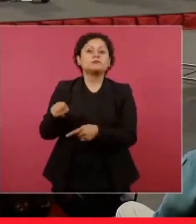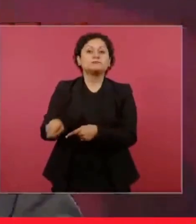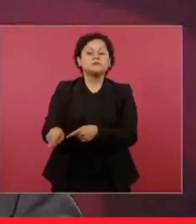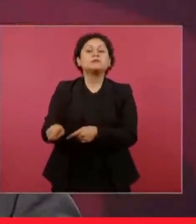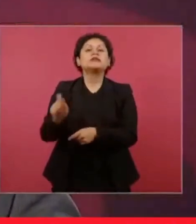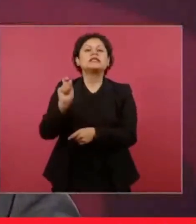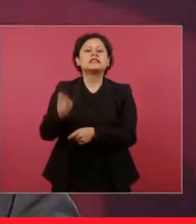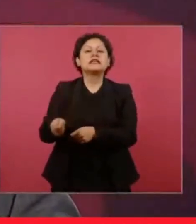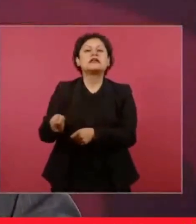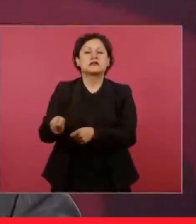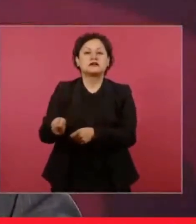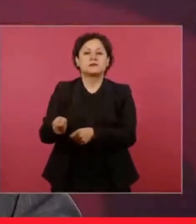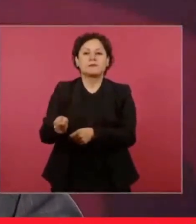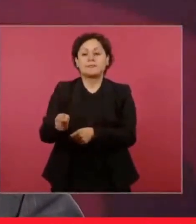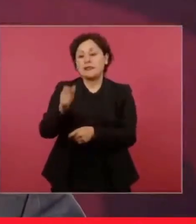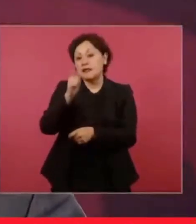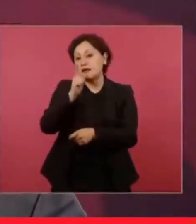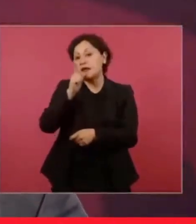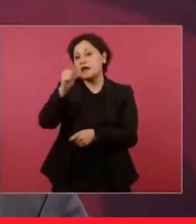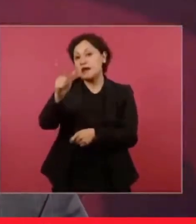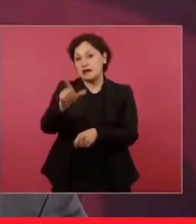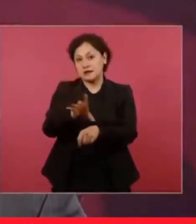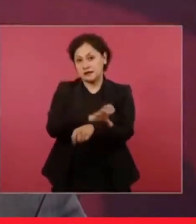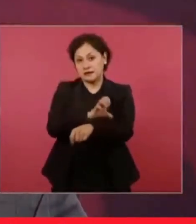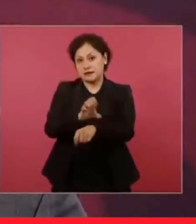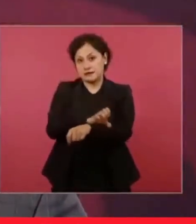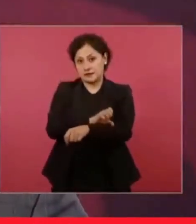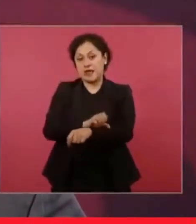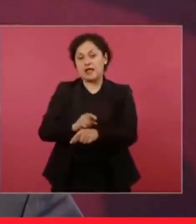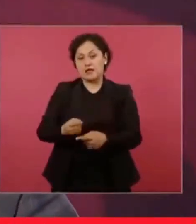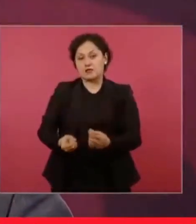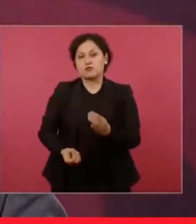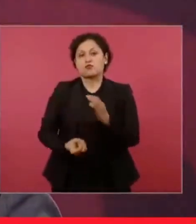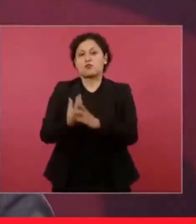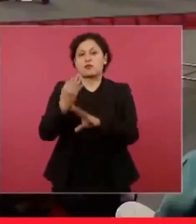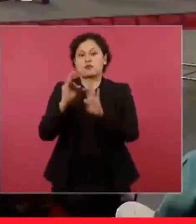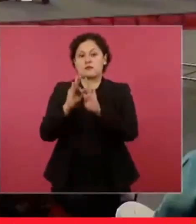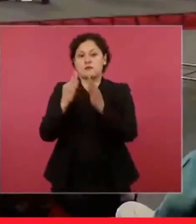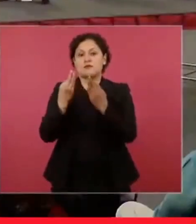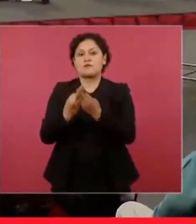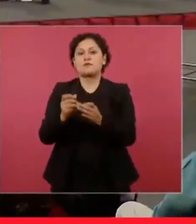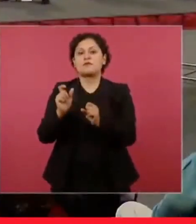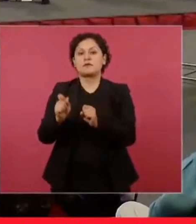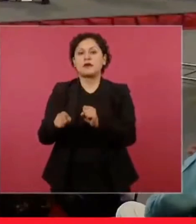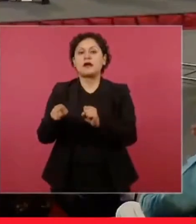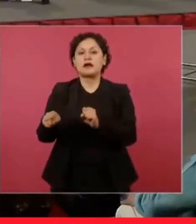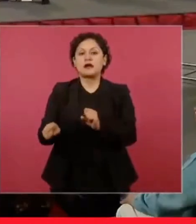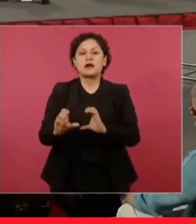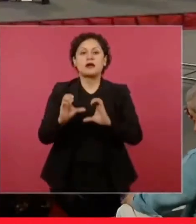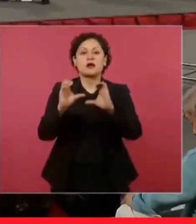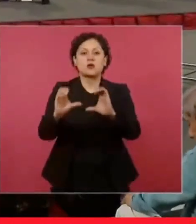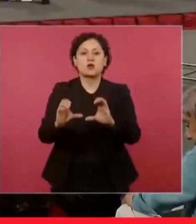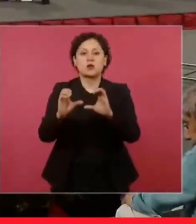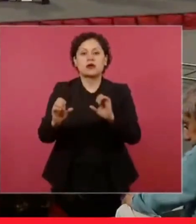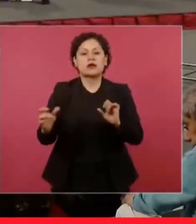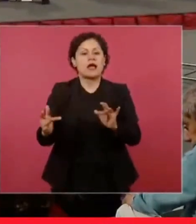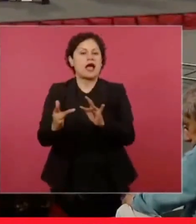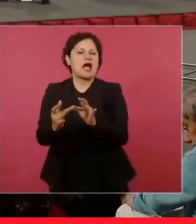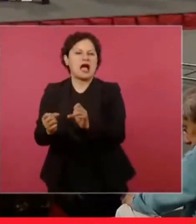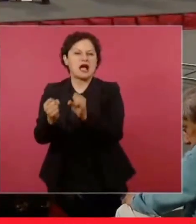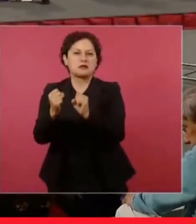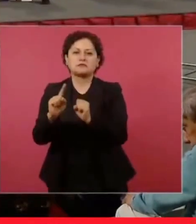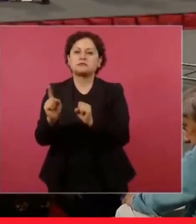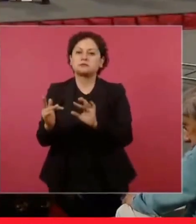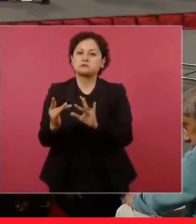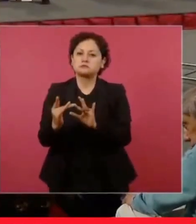de transformación de la electricidad para reducir o aumentar la tensión entre las cargas, sino lo que garantiza es también la